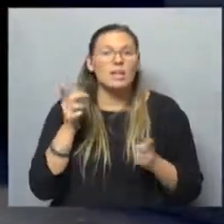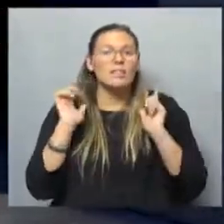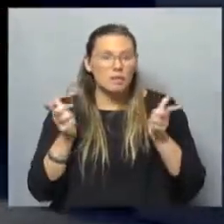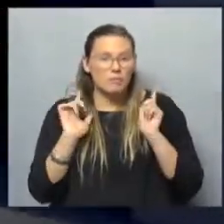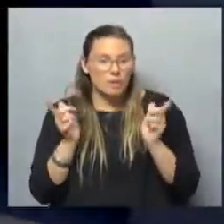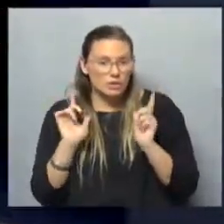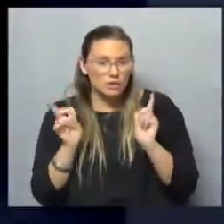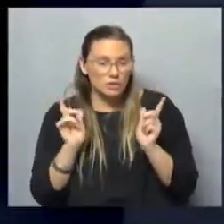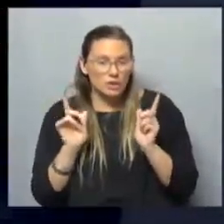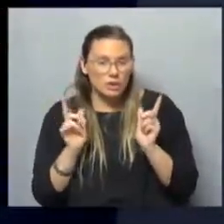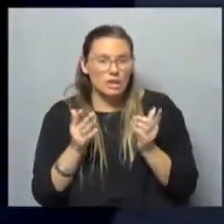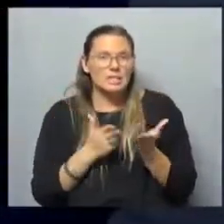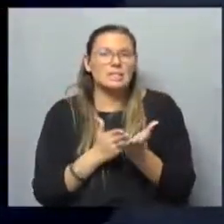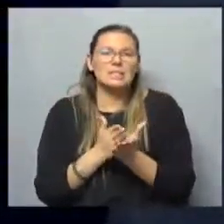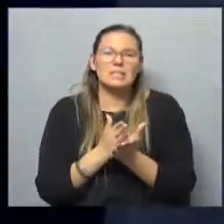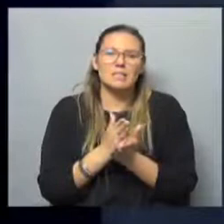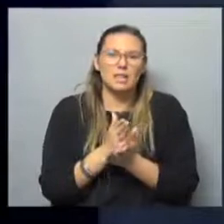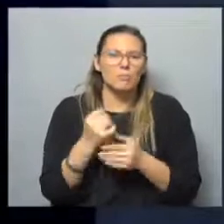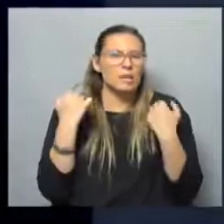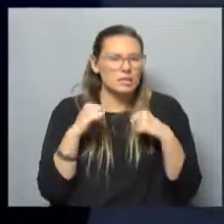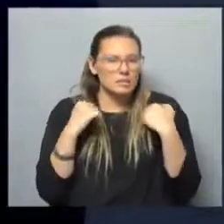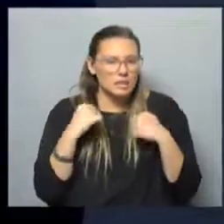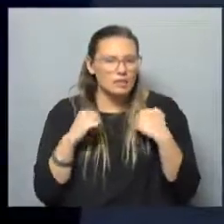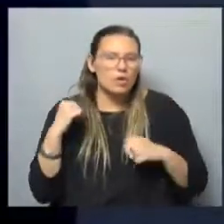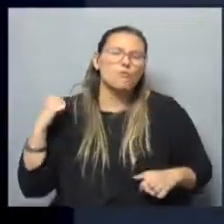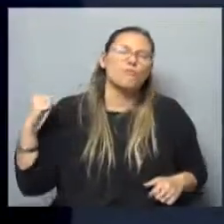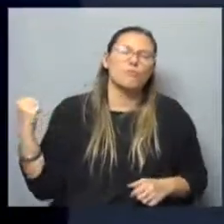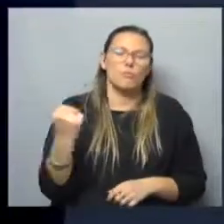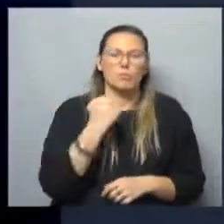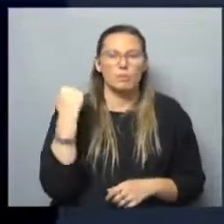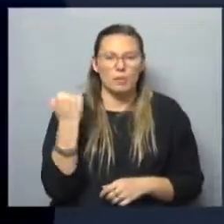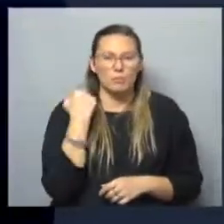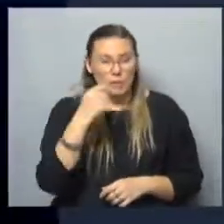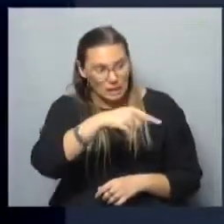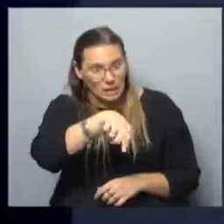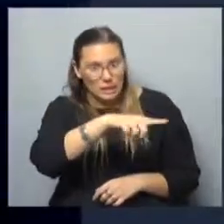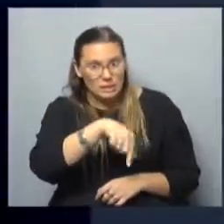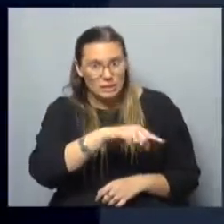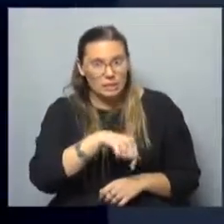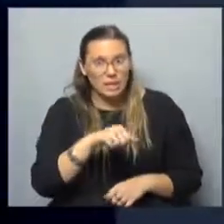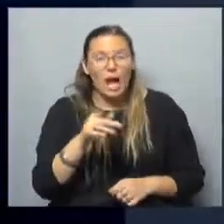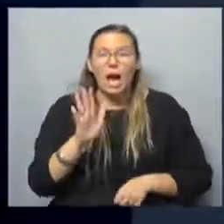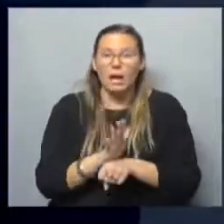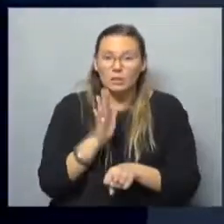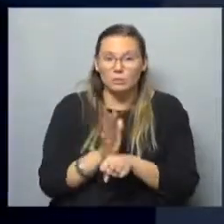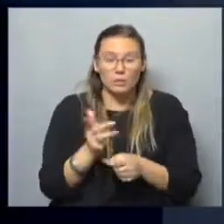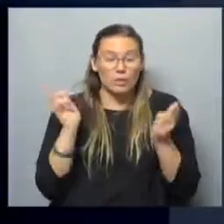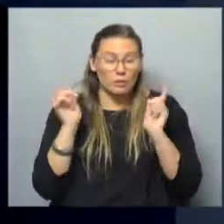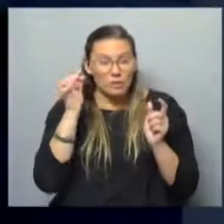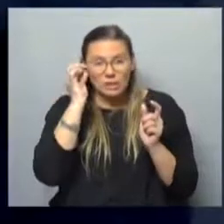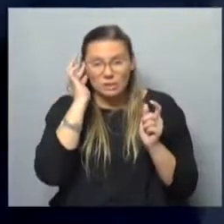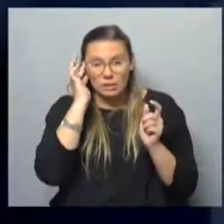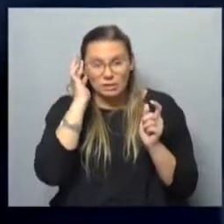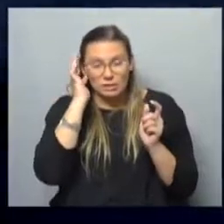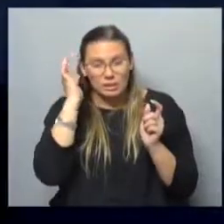Y algo de que hablamos siempre en todos los ensayos es que es fundamental que ellas, mientras estén actuando, se estén divirtiendo.